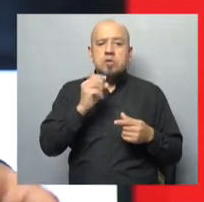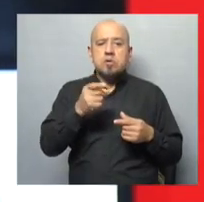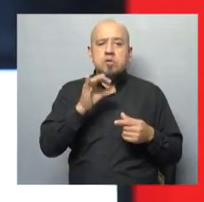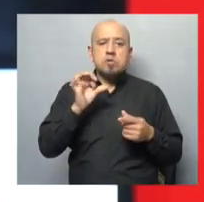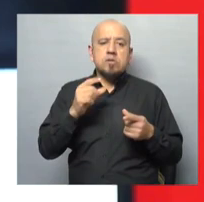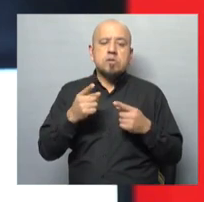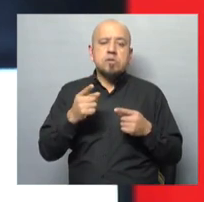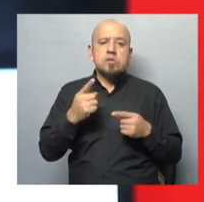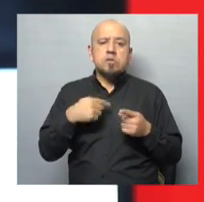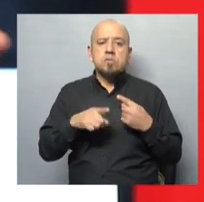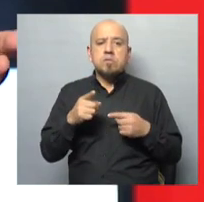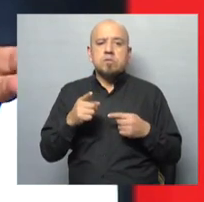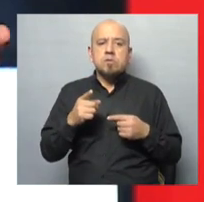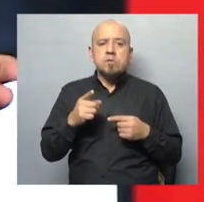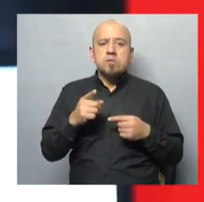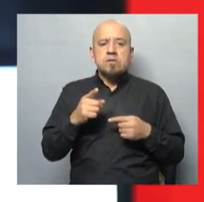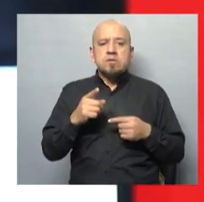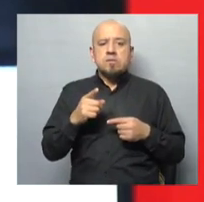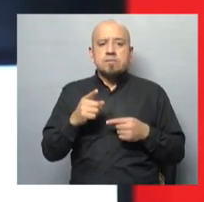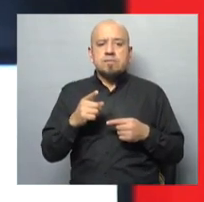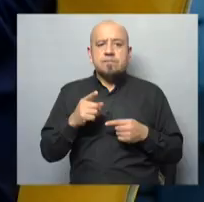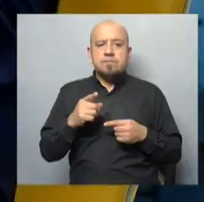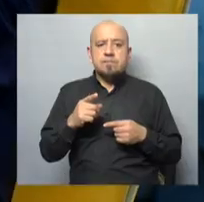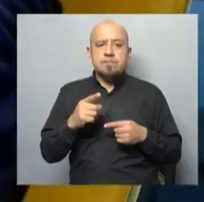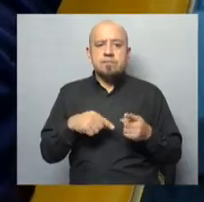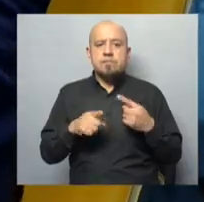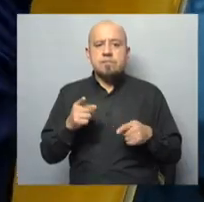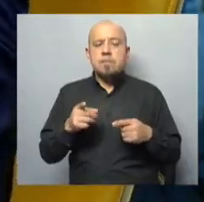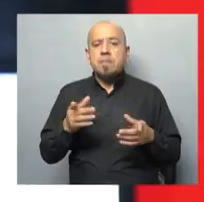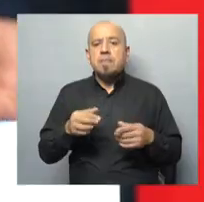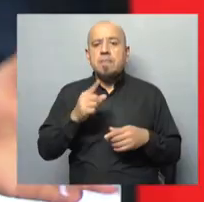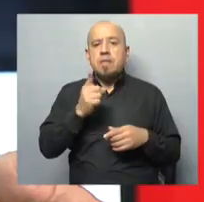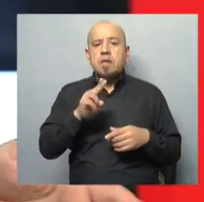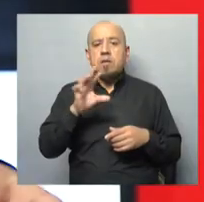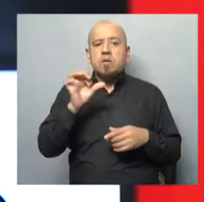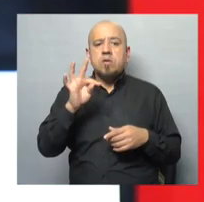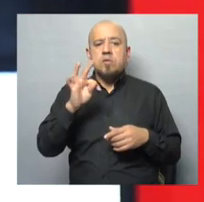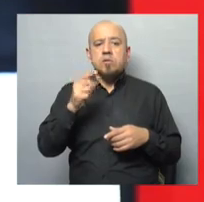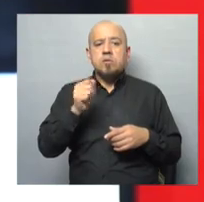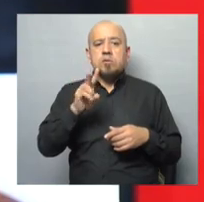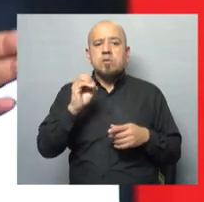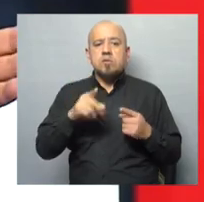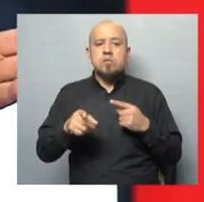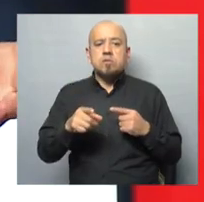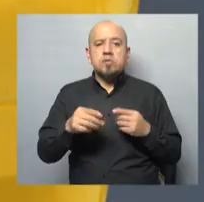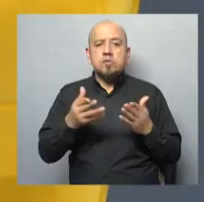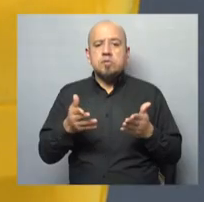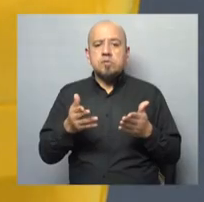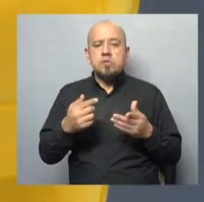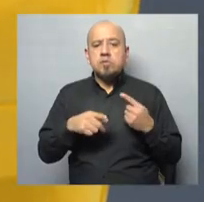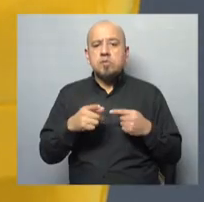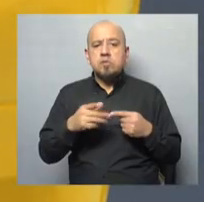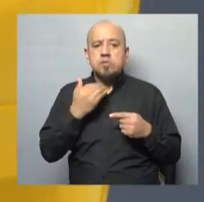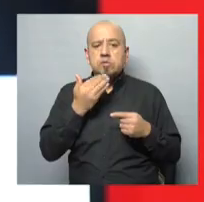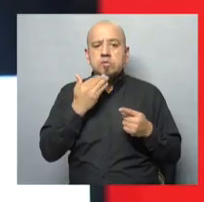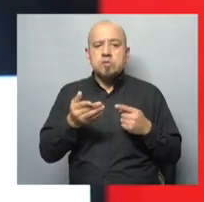hoy o si vos no sabés qué gustavo bazán y es el actor que interpreta yo si no te enteras de pronto